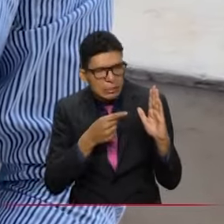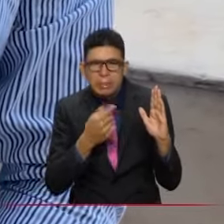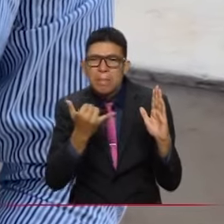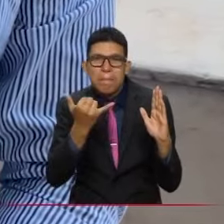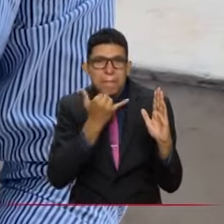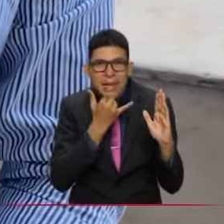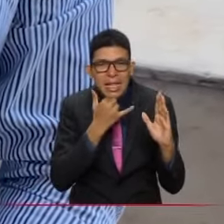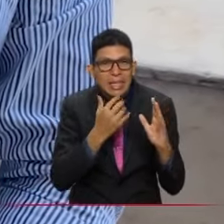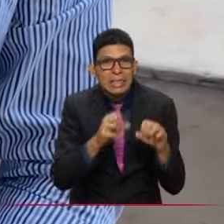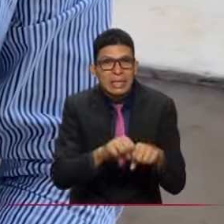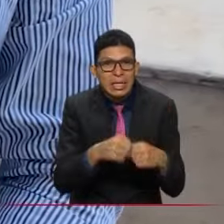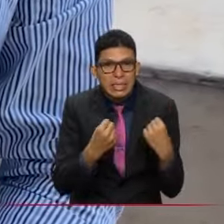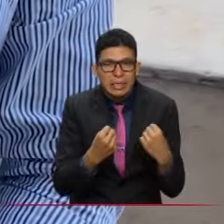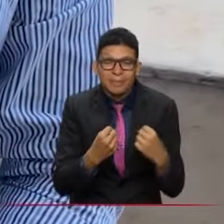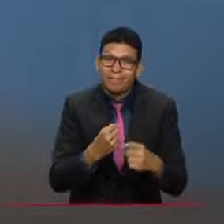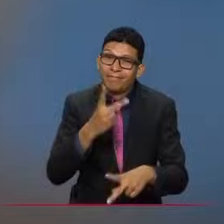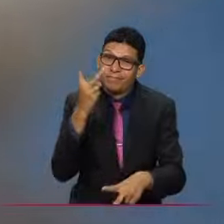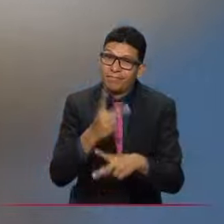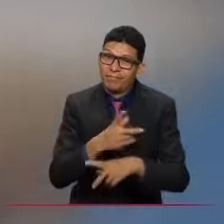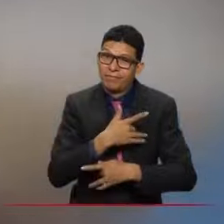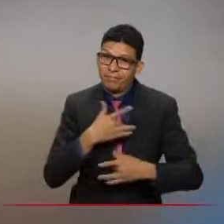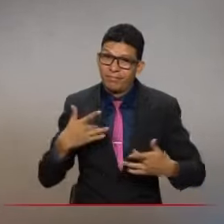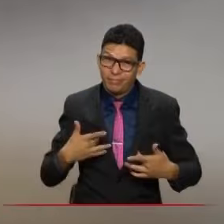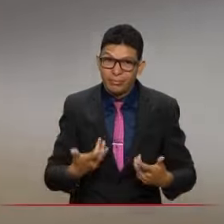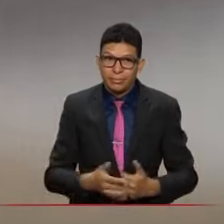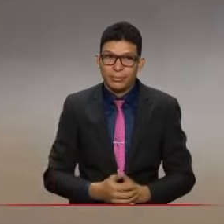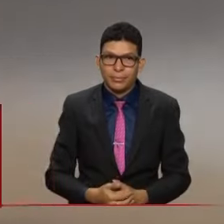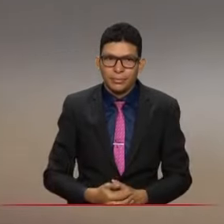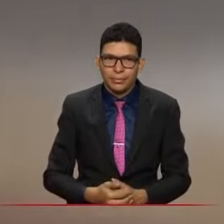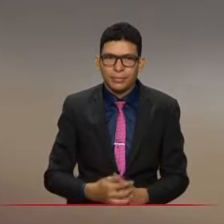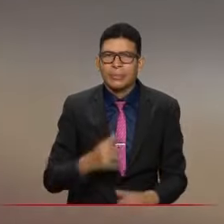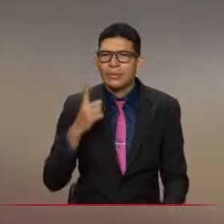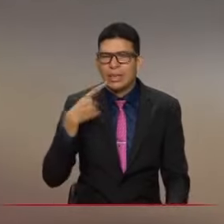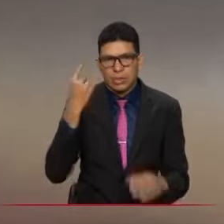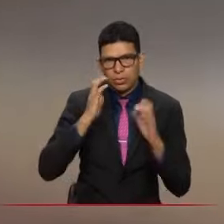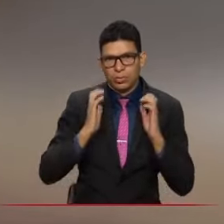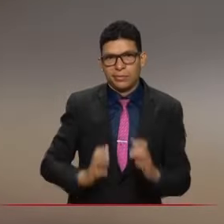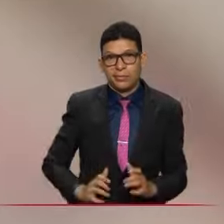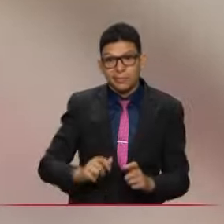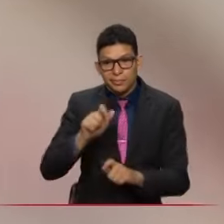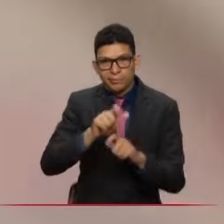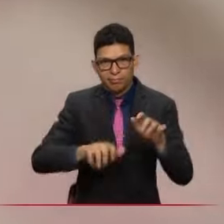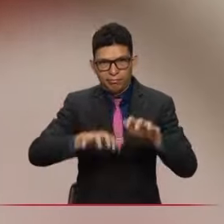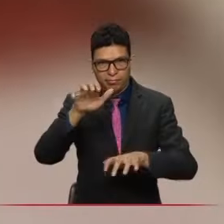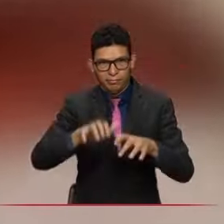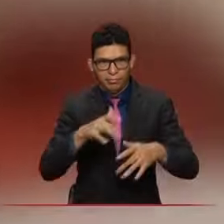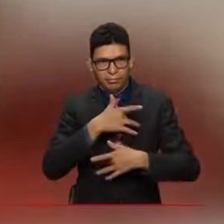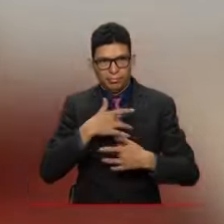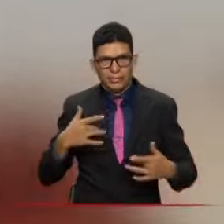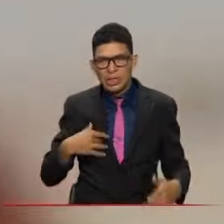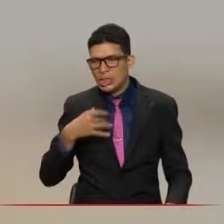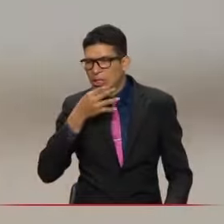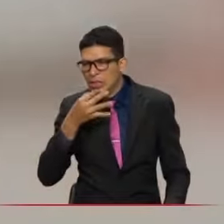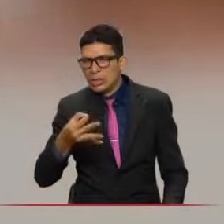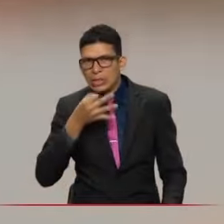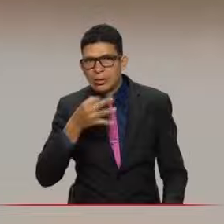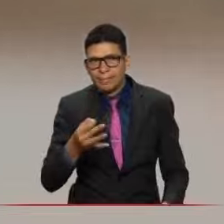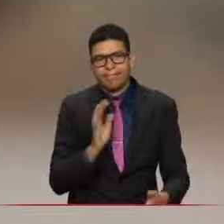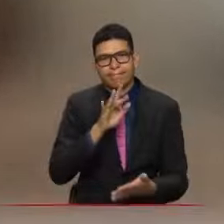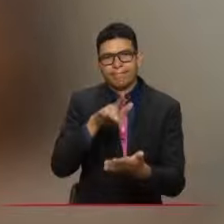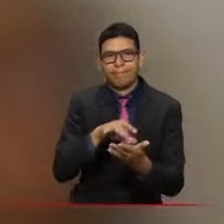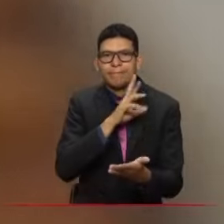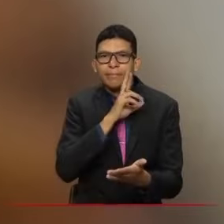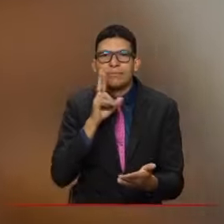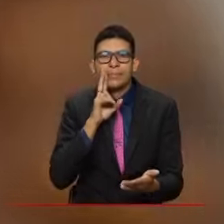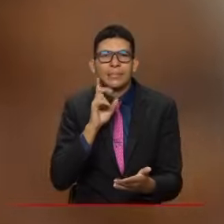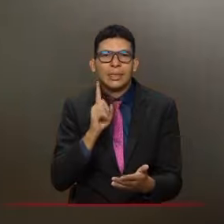Todo esto poniendo en riesgo la salud de nuestros ciudadanos. Las denuncias ciudadanas permitieron que personal de la Secretaría de Salud Municipal llegara hasta el